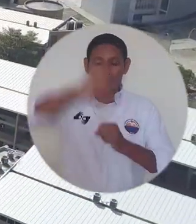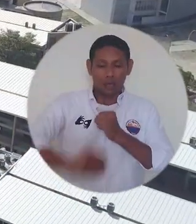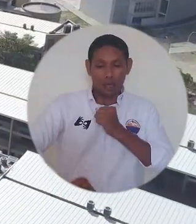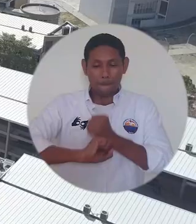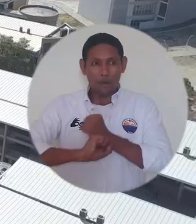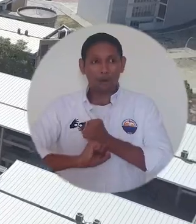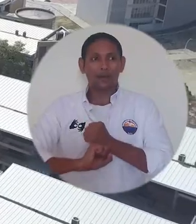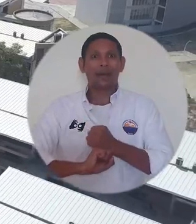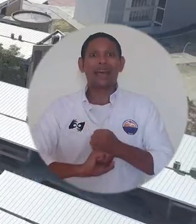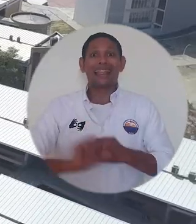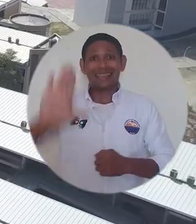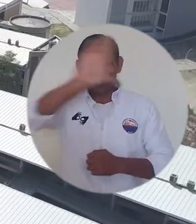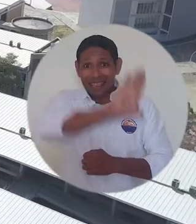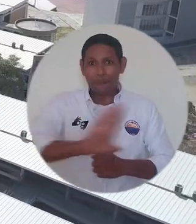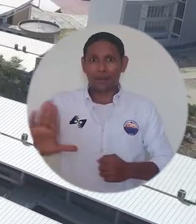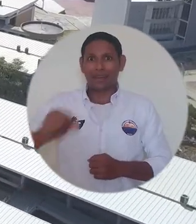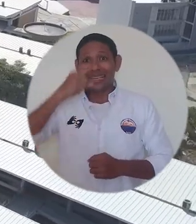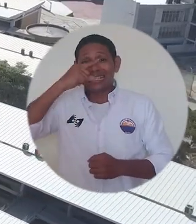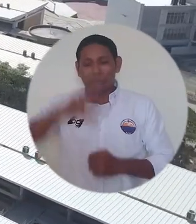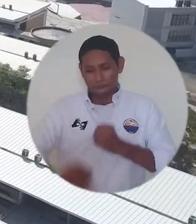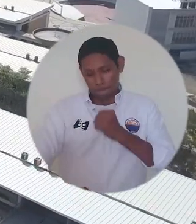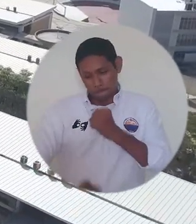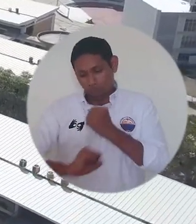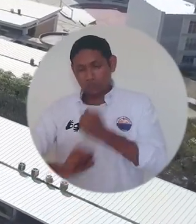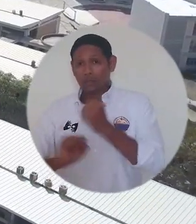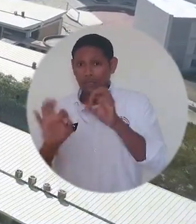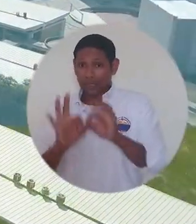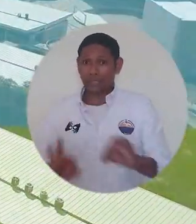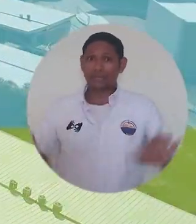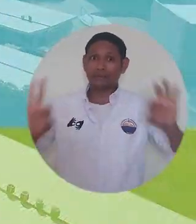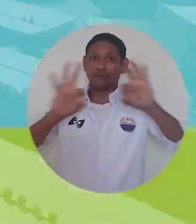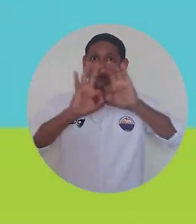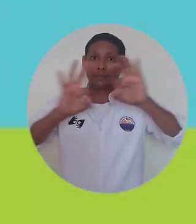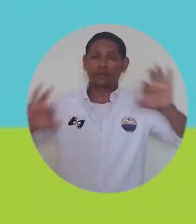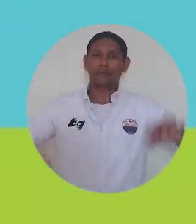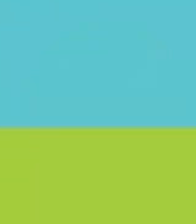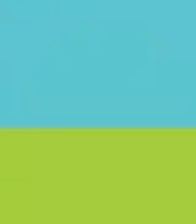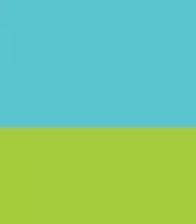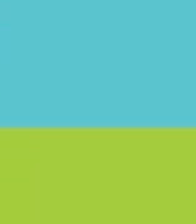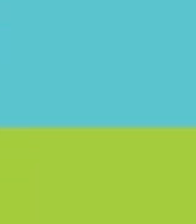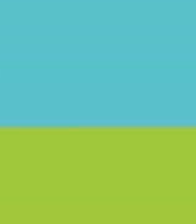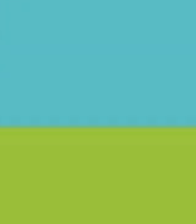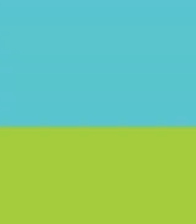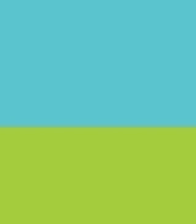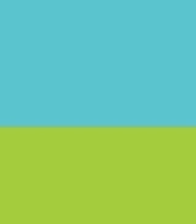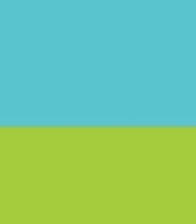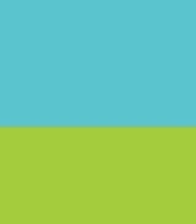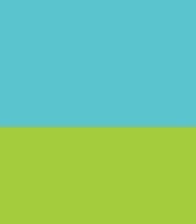necesario el apoyo del gobierno nacional, el departamento y el distrito. Thank you.